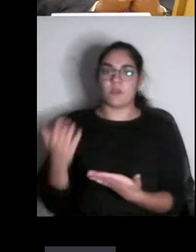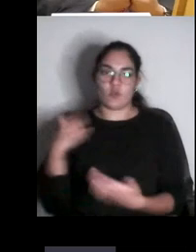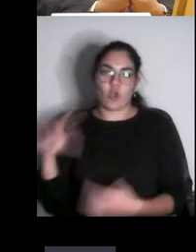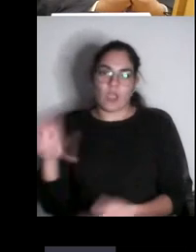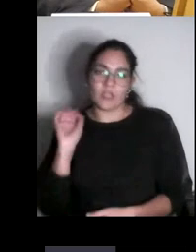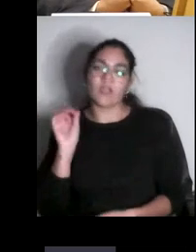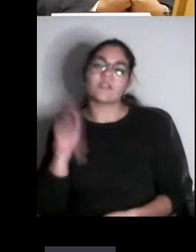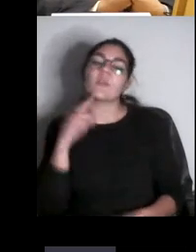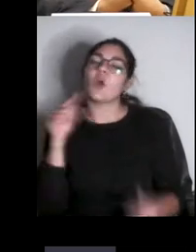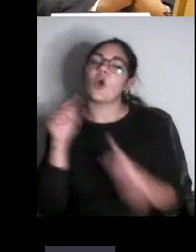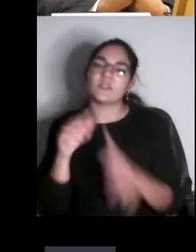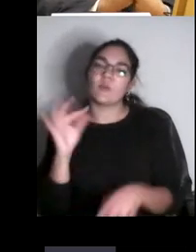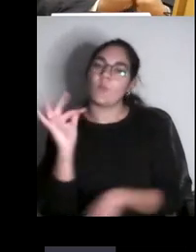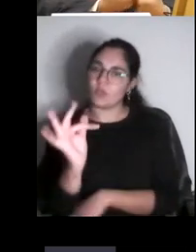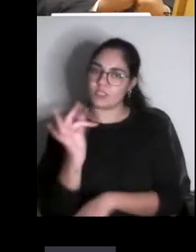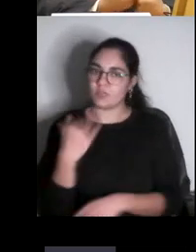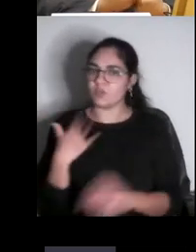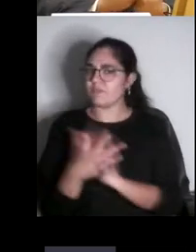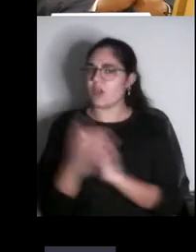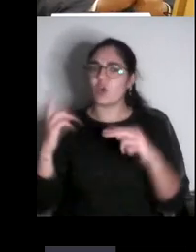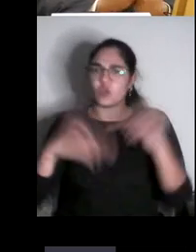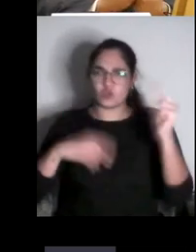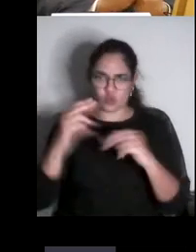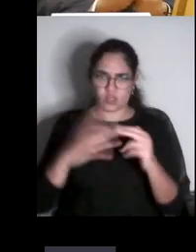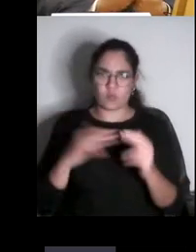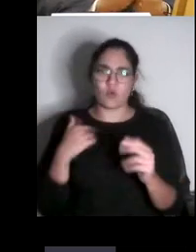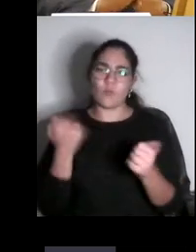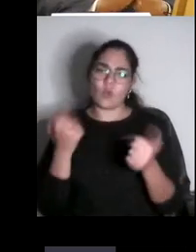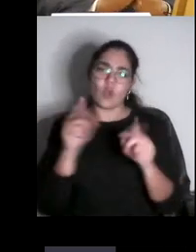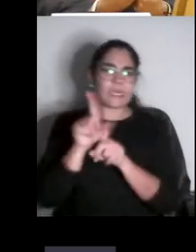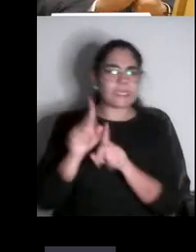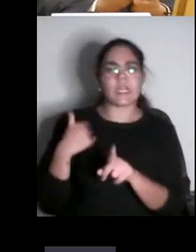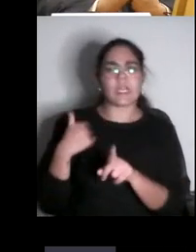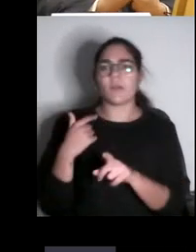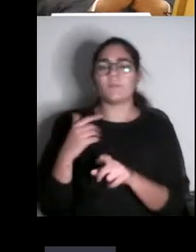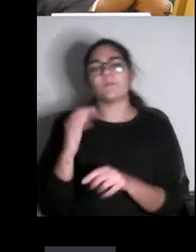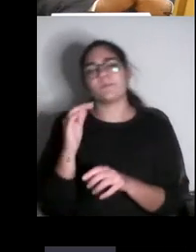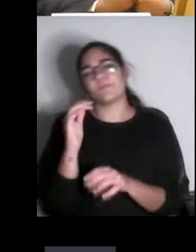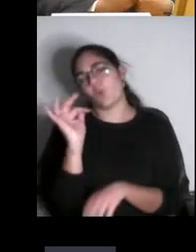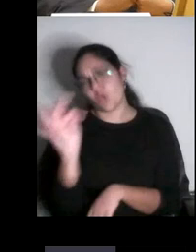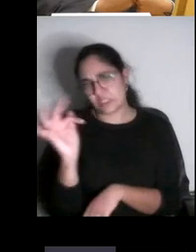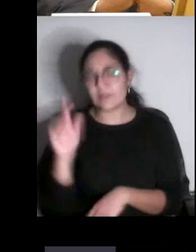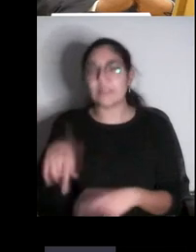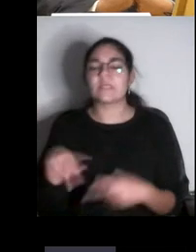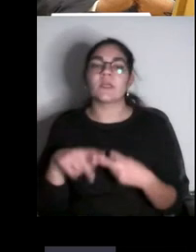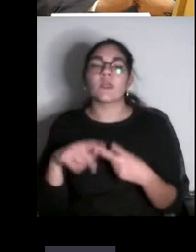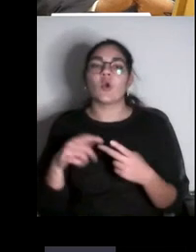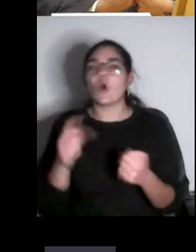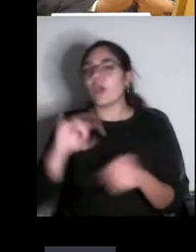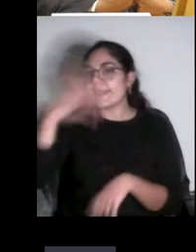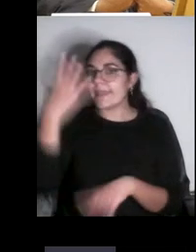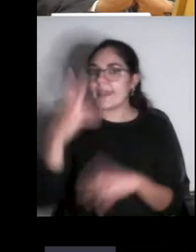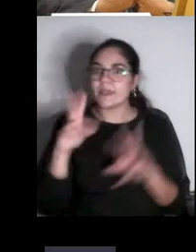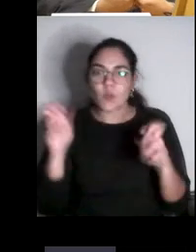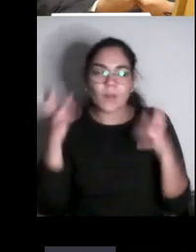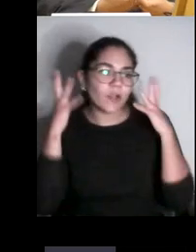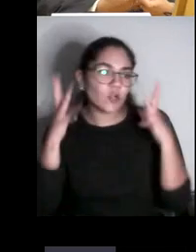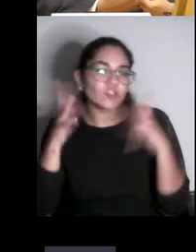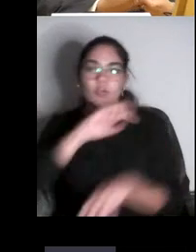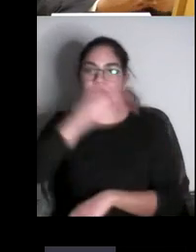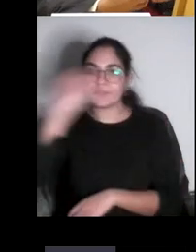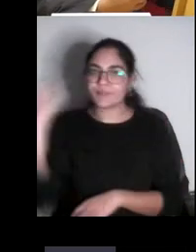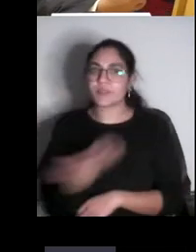positivo, constructivo, y, bueno, que pueden dar ideas de cómo incorporar nuevas ideas, nuevas innovaciones,